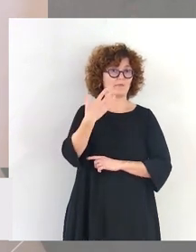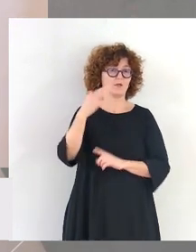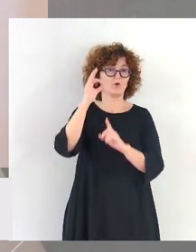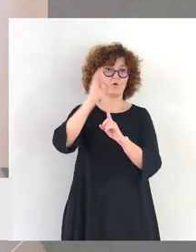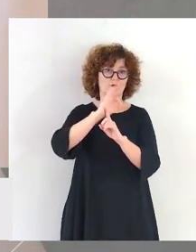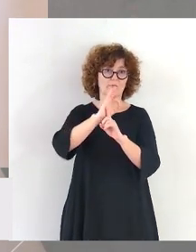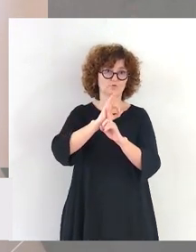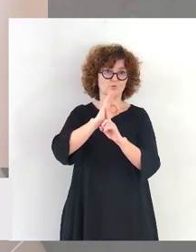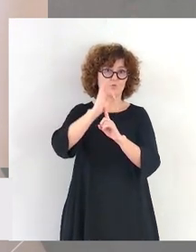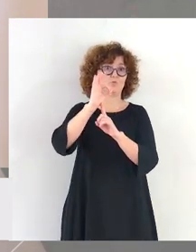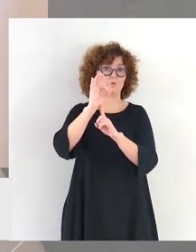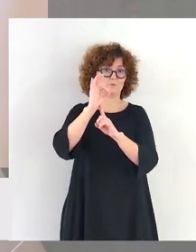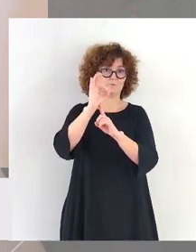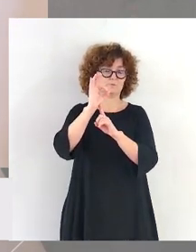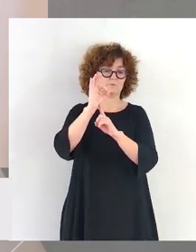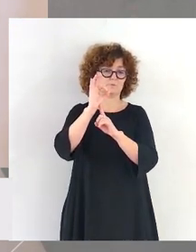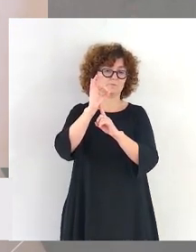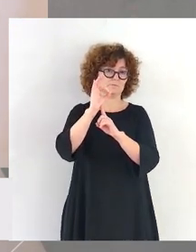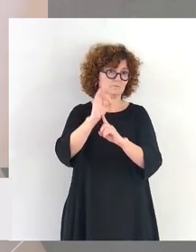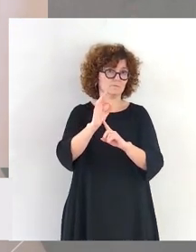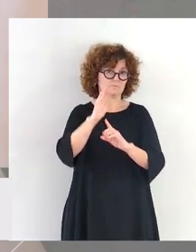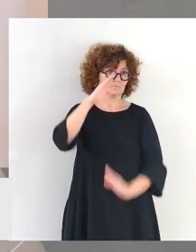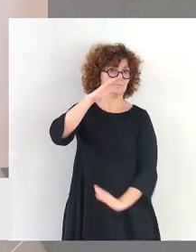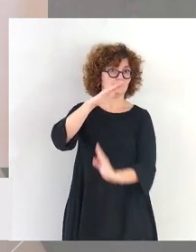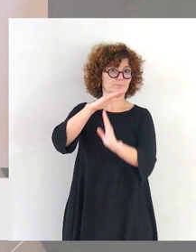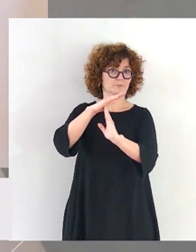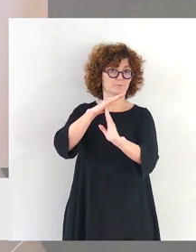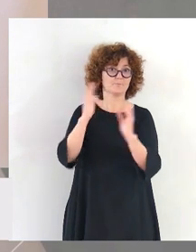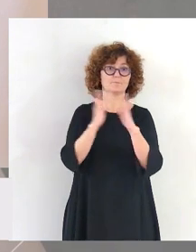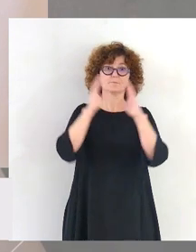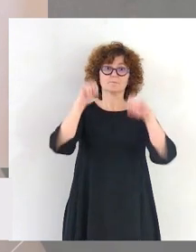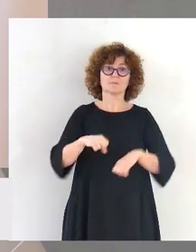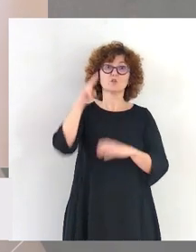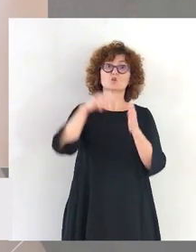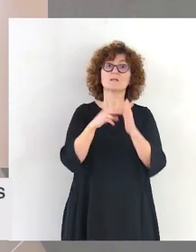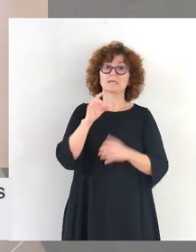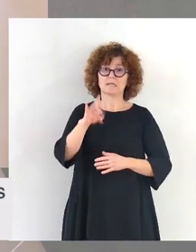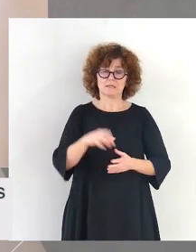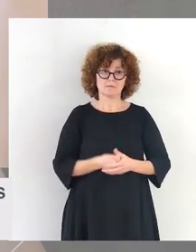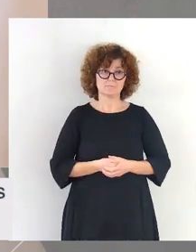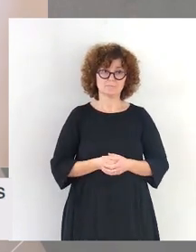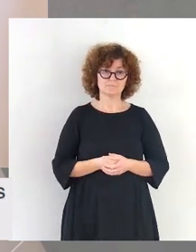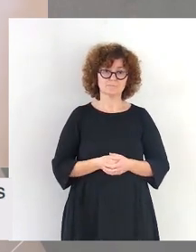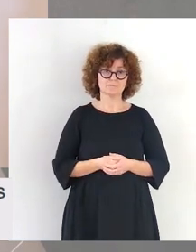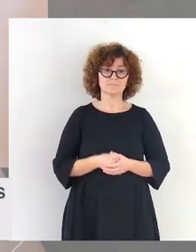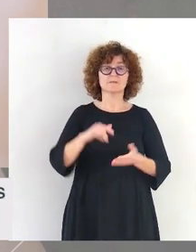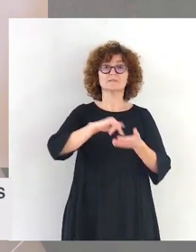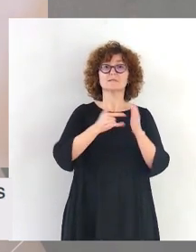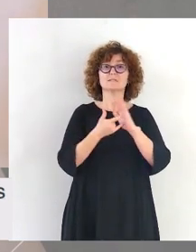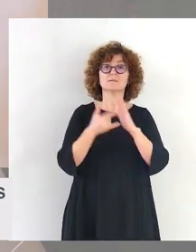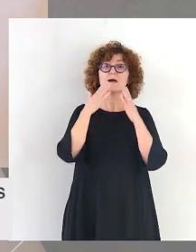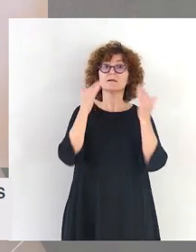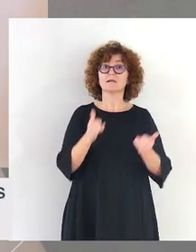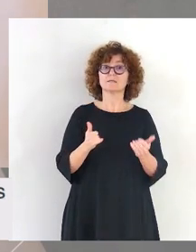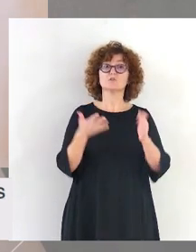C con respecto a la era preindustrial acordado en París en 2015 lo que exige un sistema energético sin